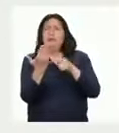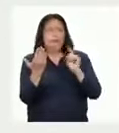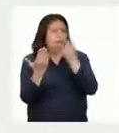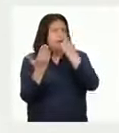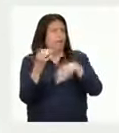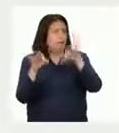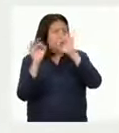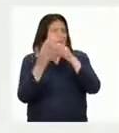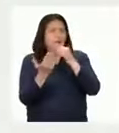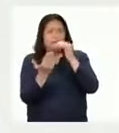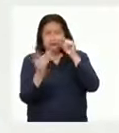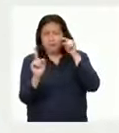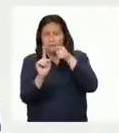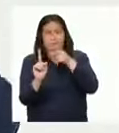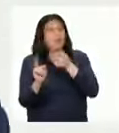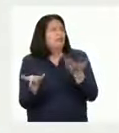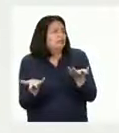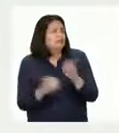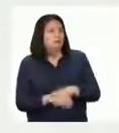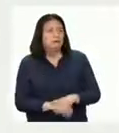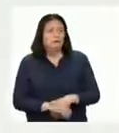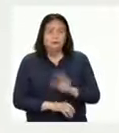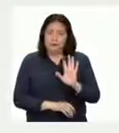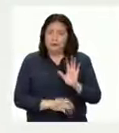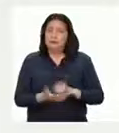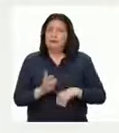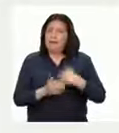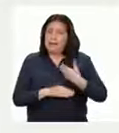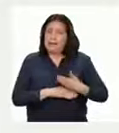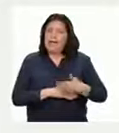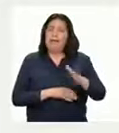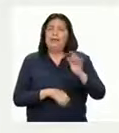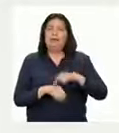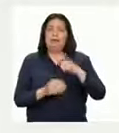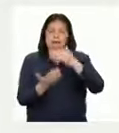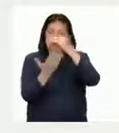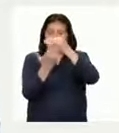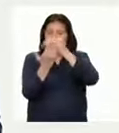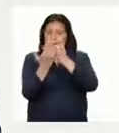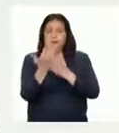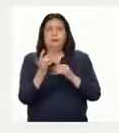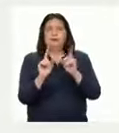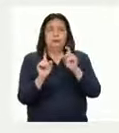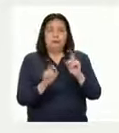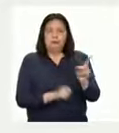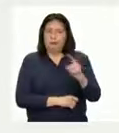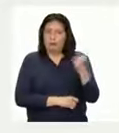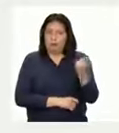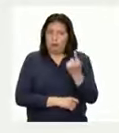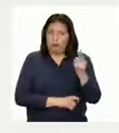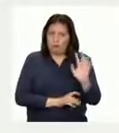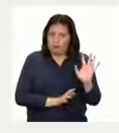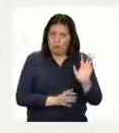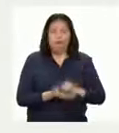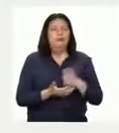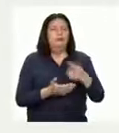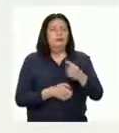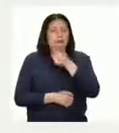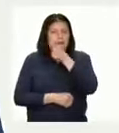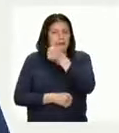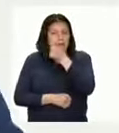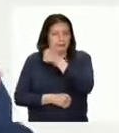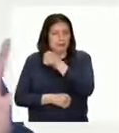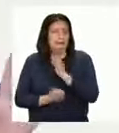específicas? Pues, aunque es la parte más larga, el esquema de preguntas no es lo único que compone la